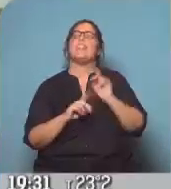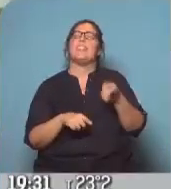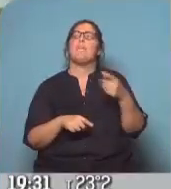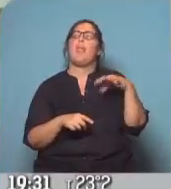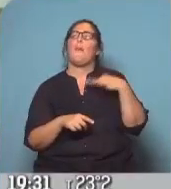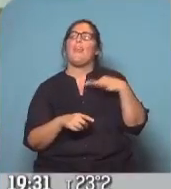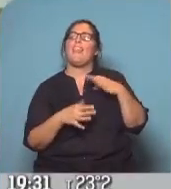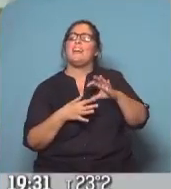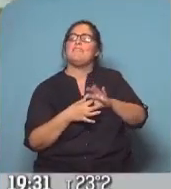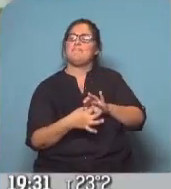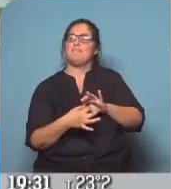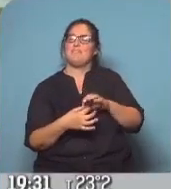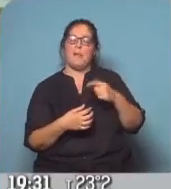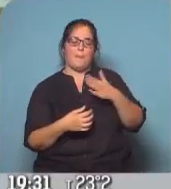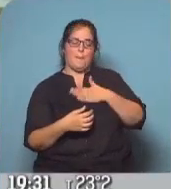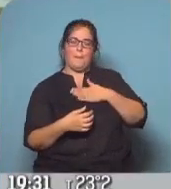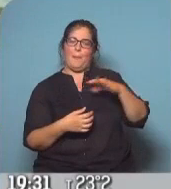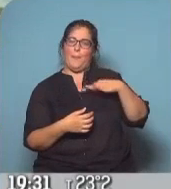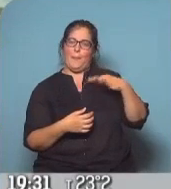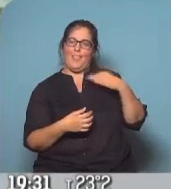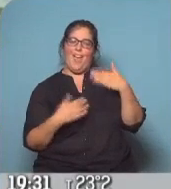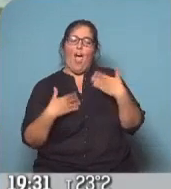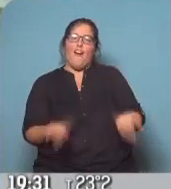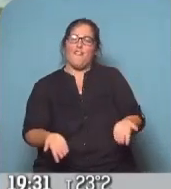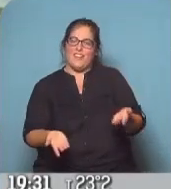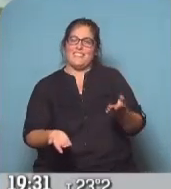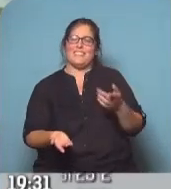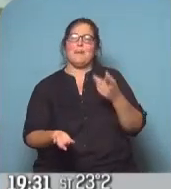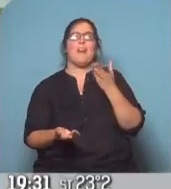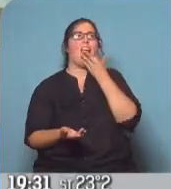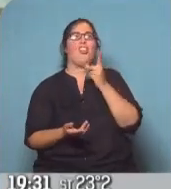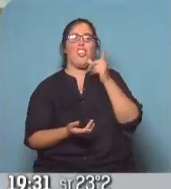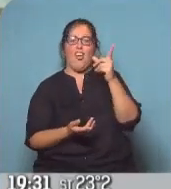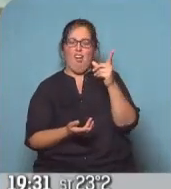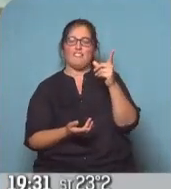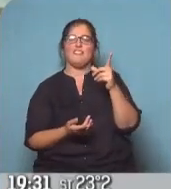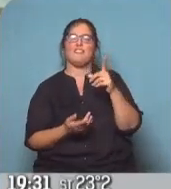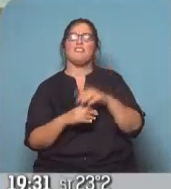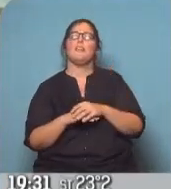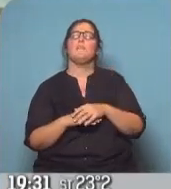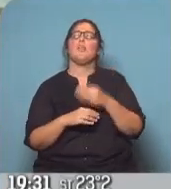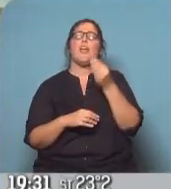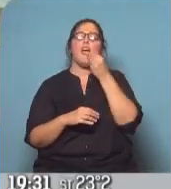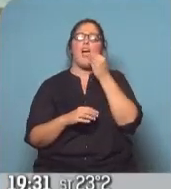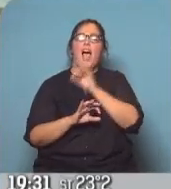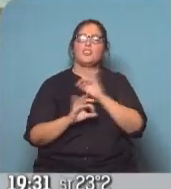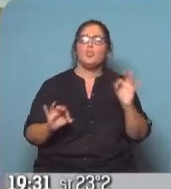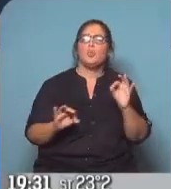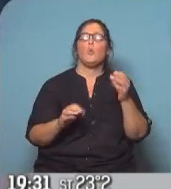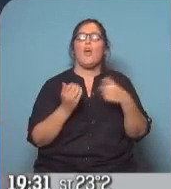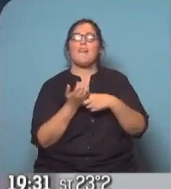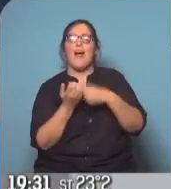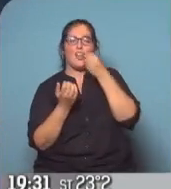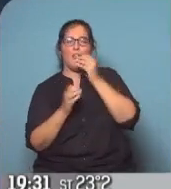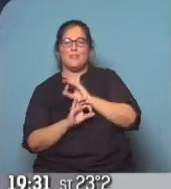la vida también nuestra vida ofrecida al padre ofrecida adiós volver nuestro porque el ayuno y la abstinencia no comer carne